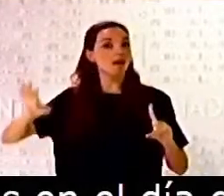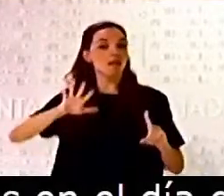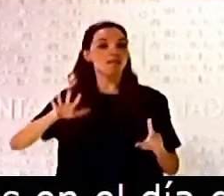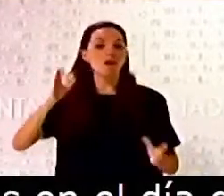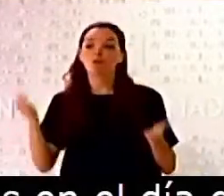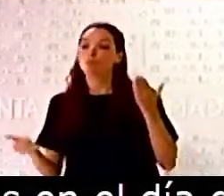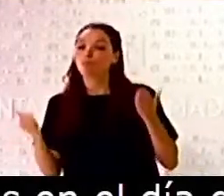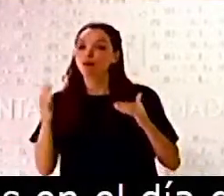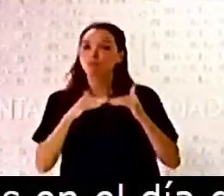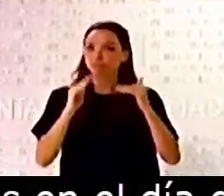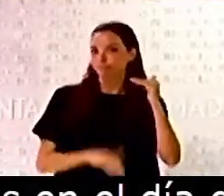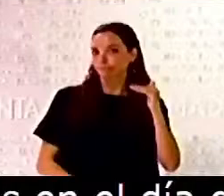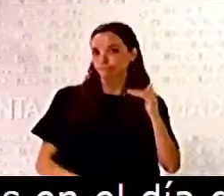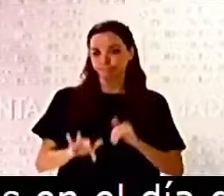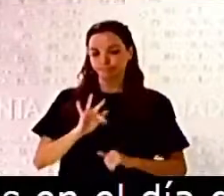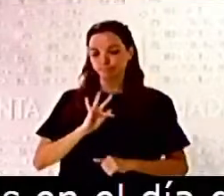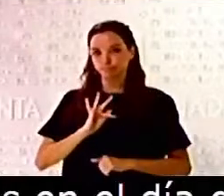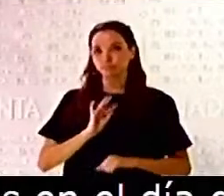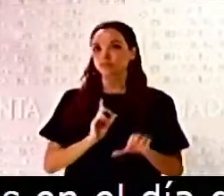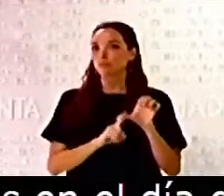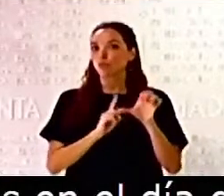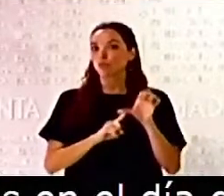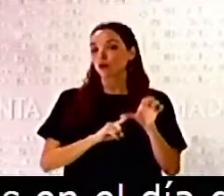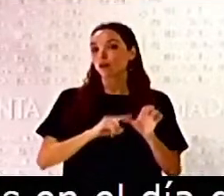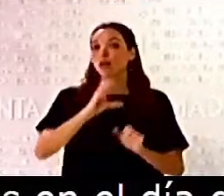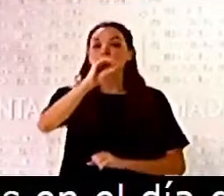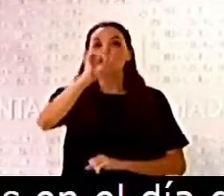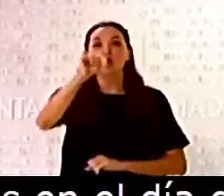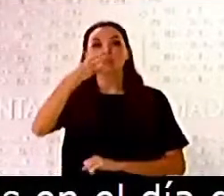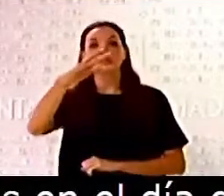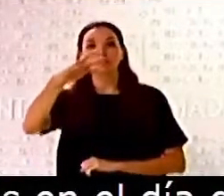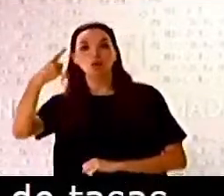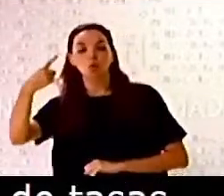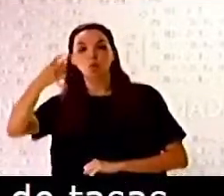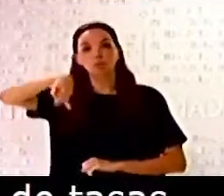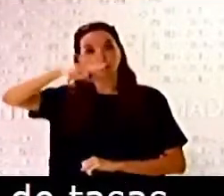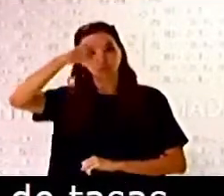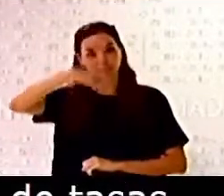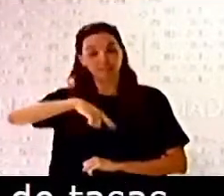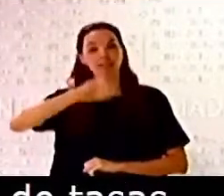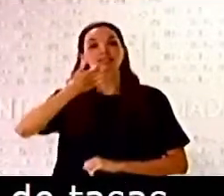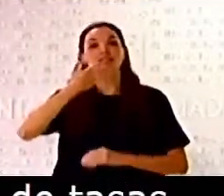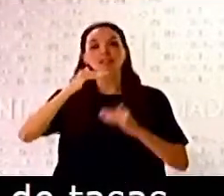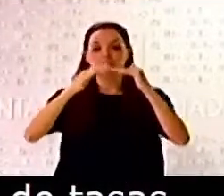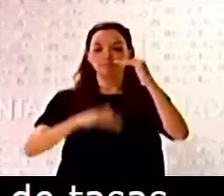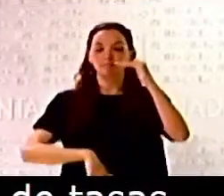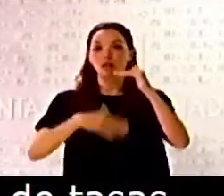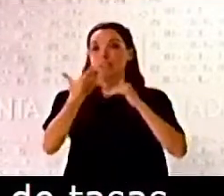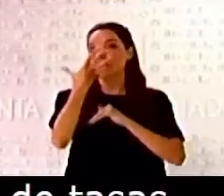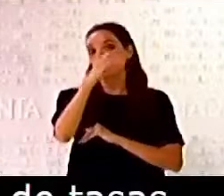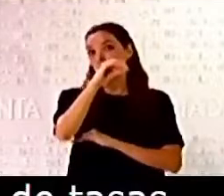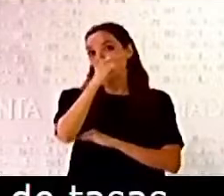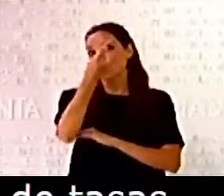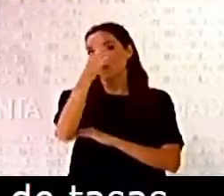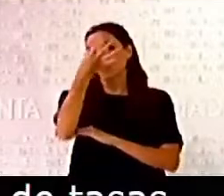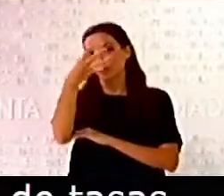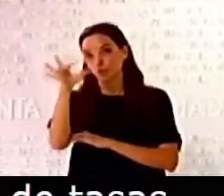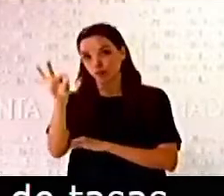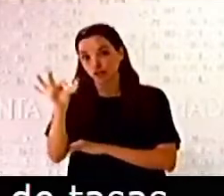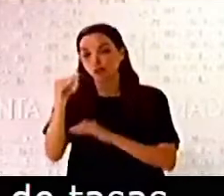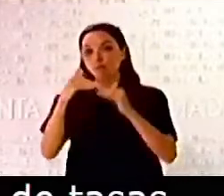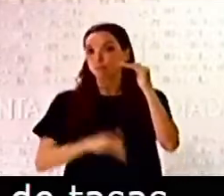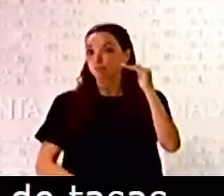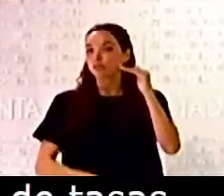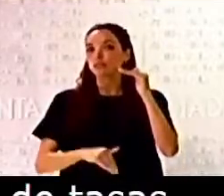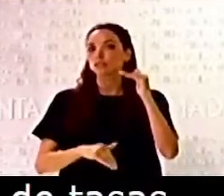Como razón de tasas estamos en un 0,31. Saben que cuando está por debajo de 0,50 la tendencia de los